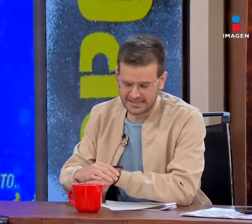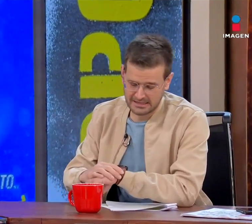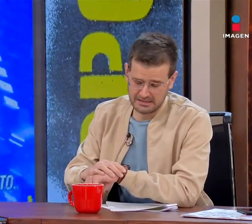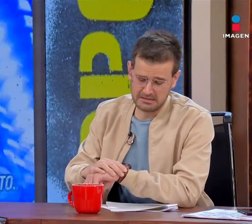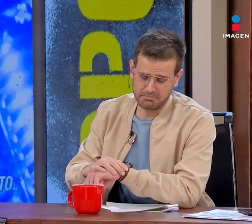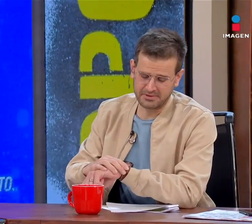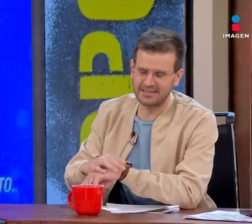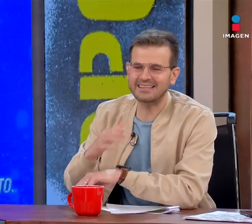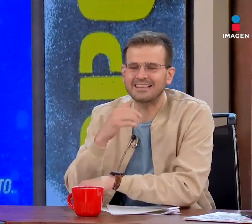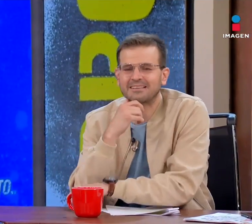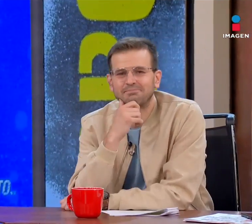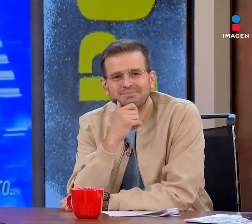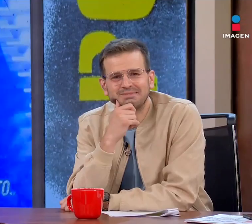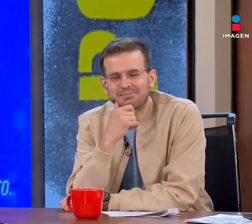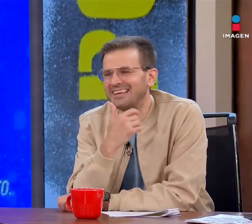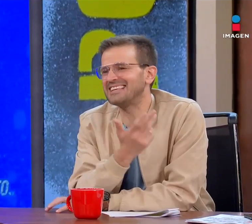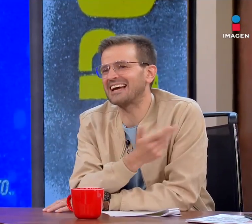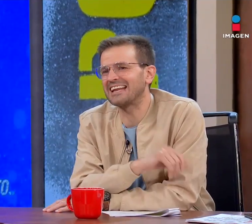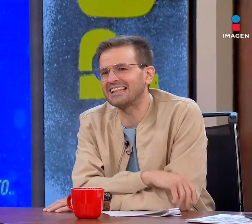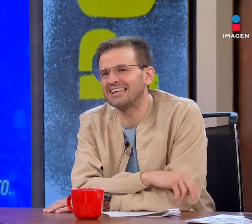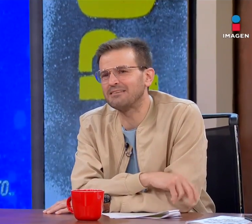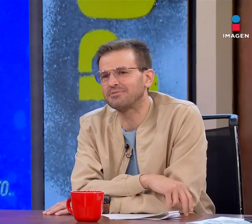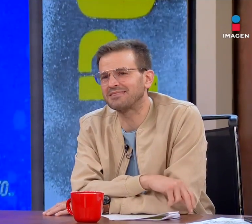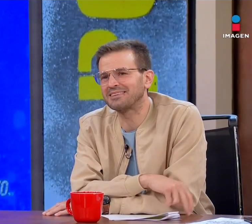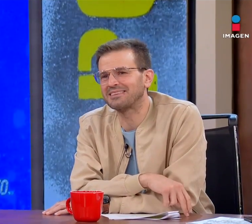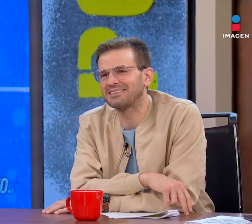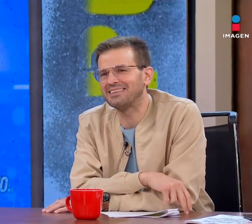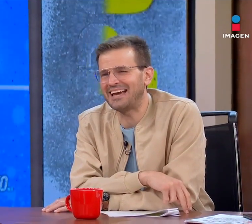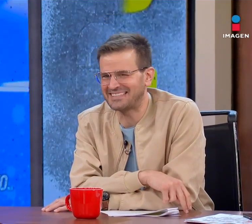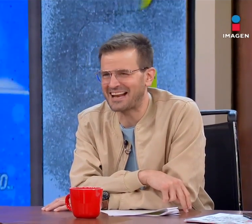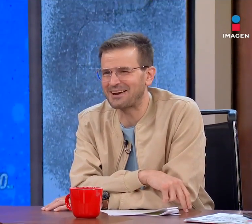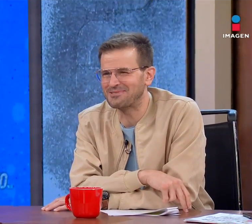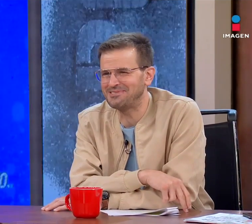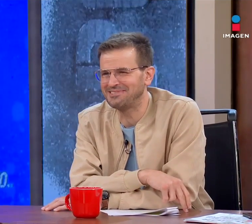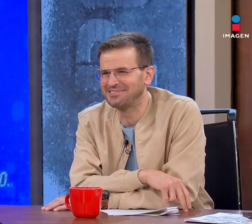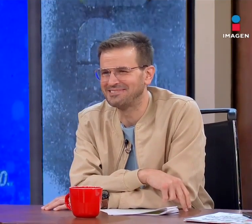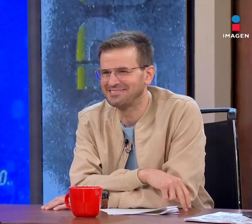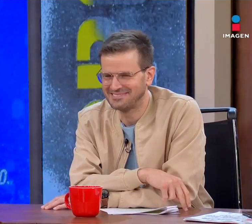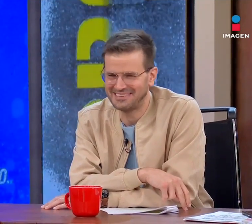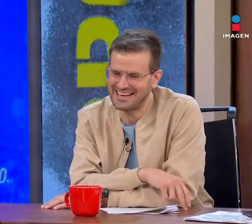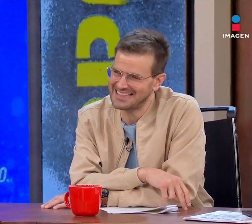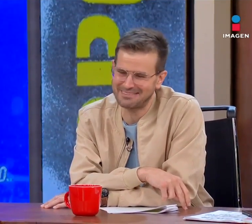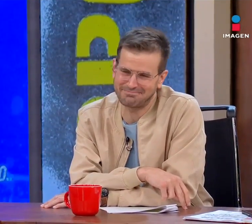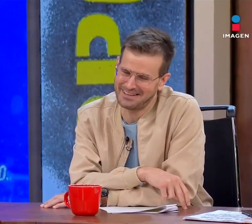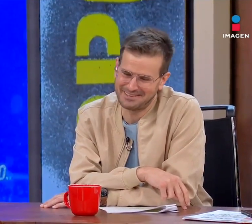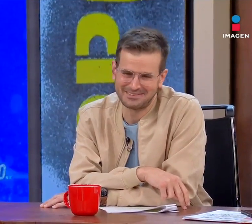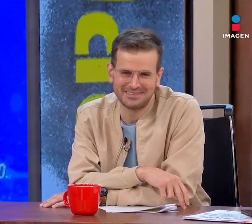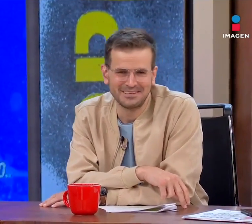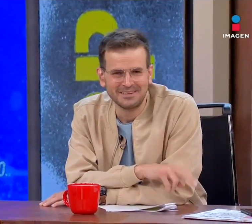Pues, pues, qué desgarrate. Está raro, ¿no? La neta. ¡Bye!